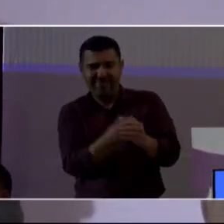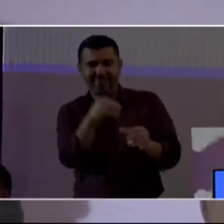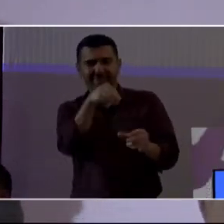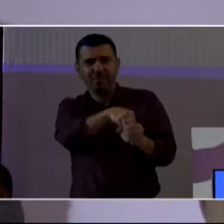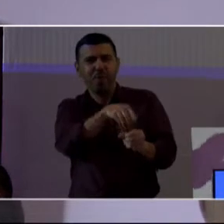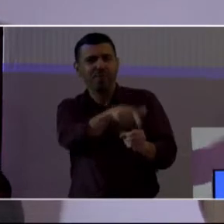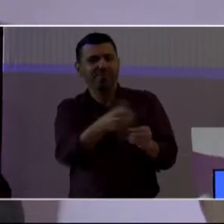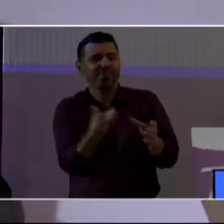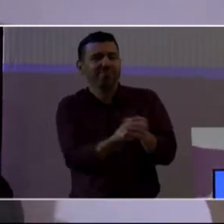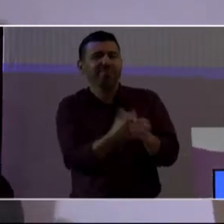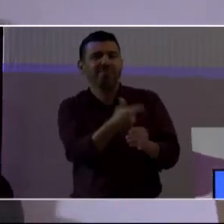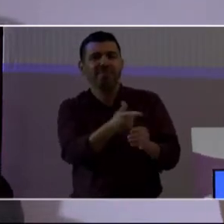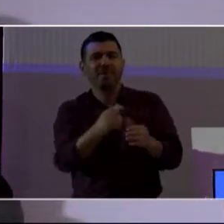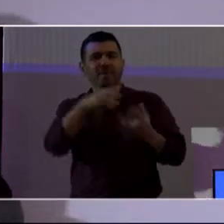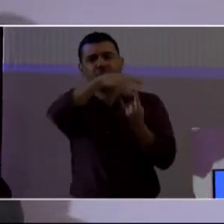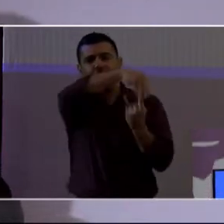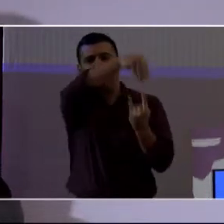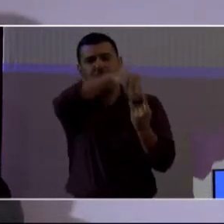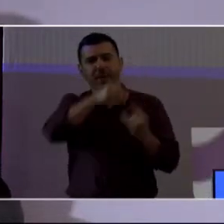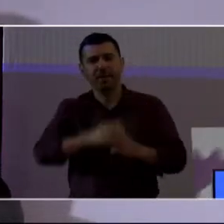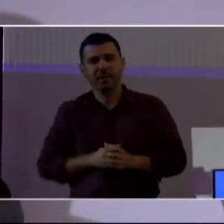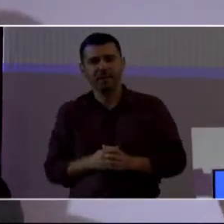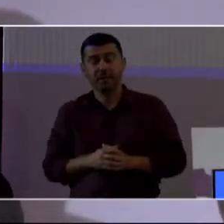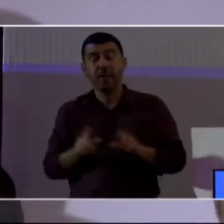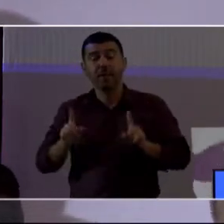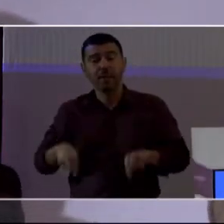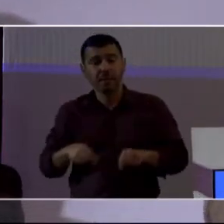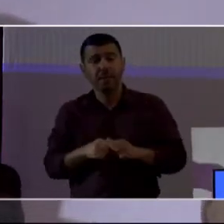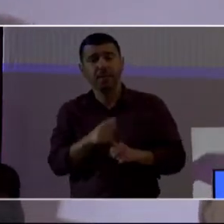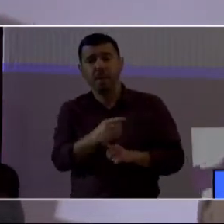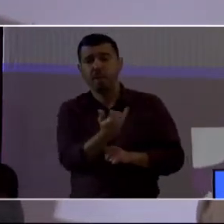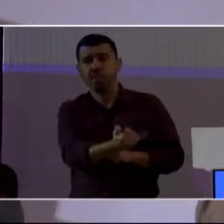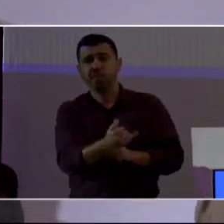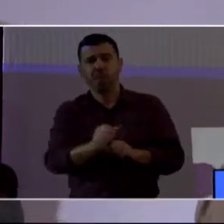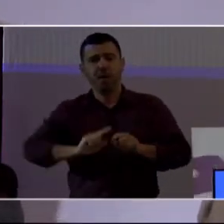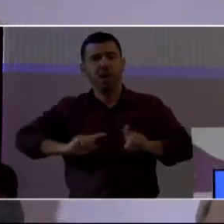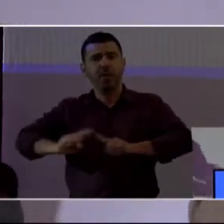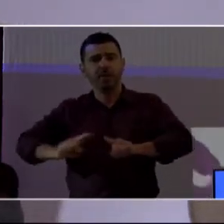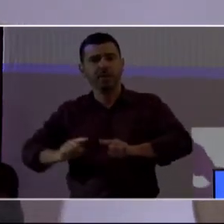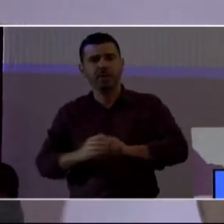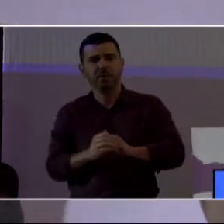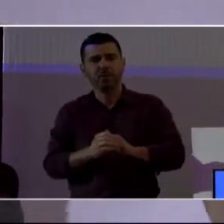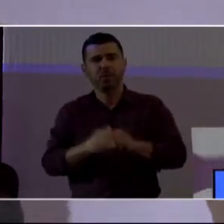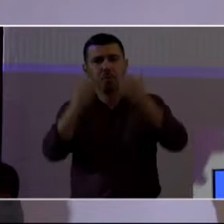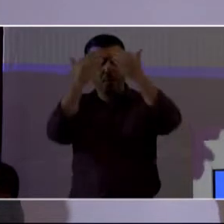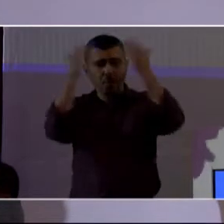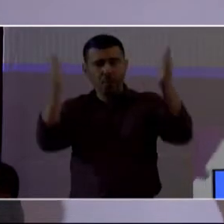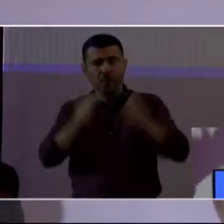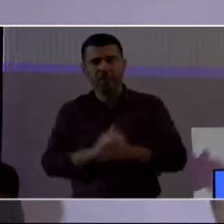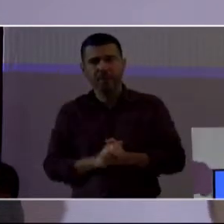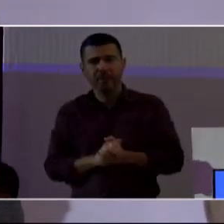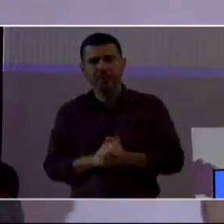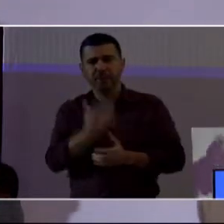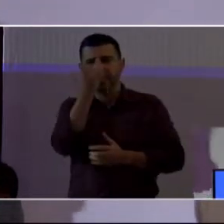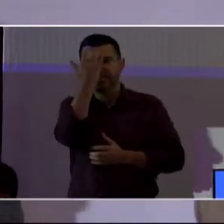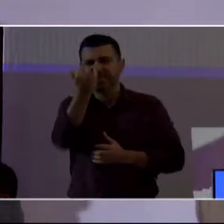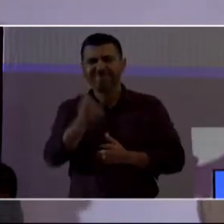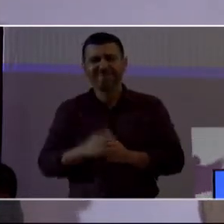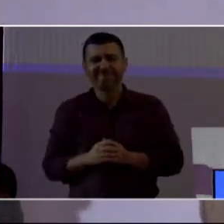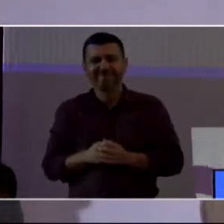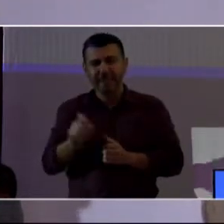estamos articulando las administraciones públicas, porque hay que llevar a Colombia a un